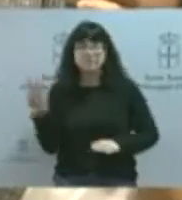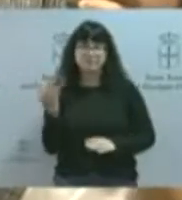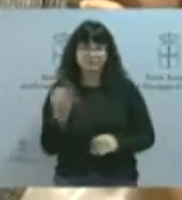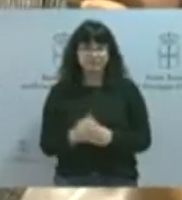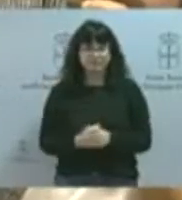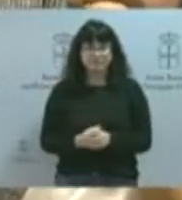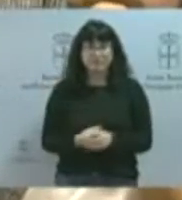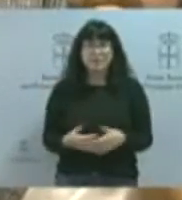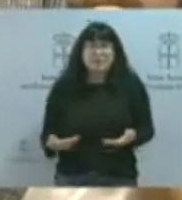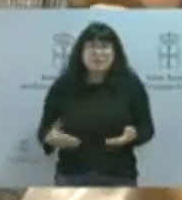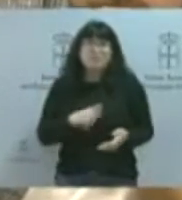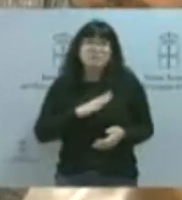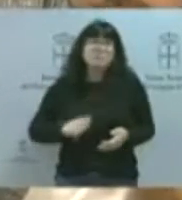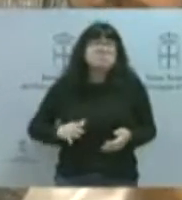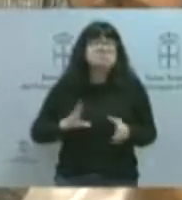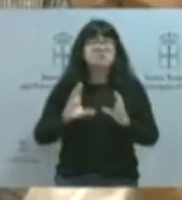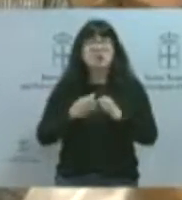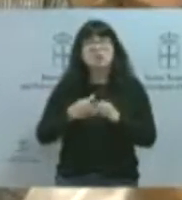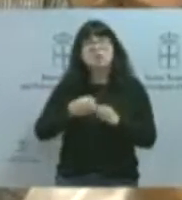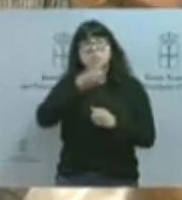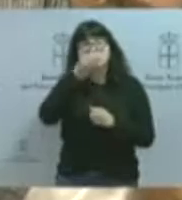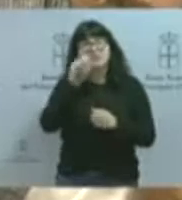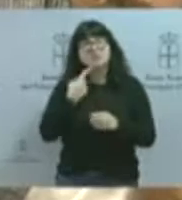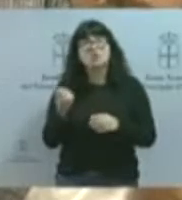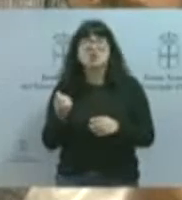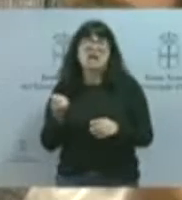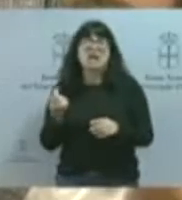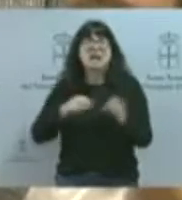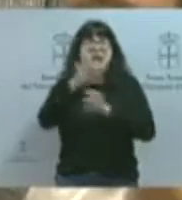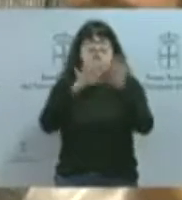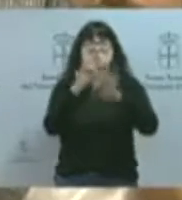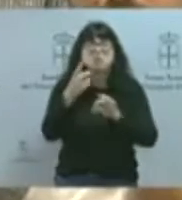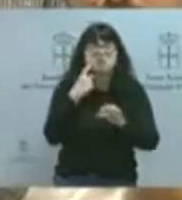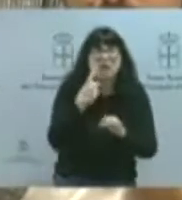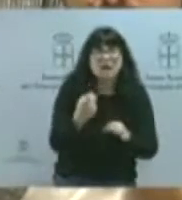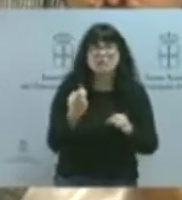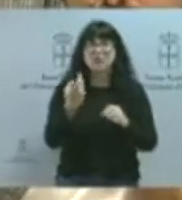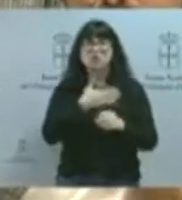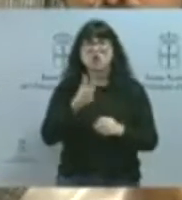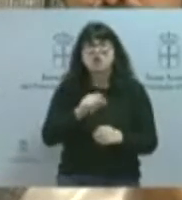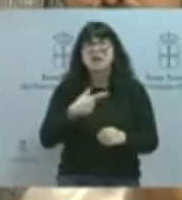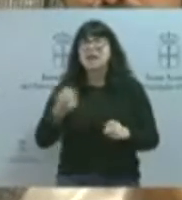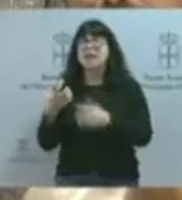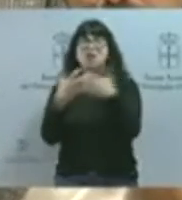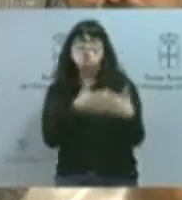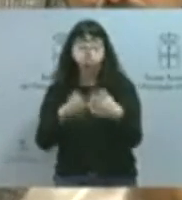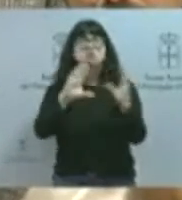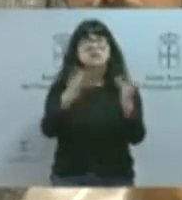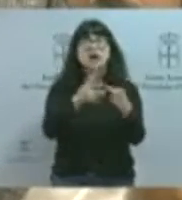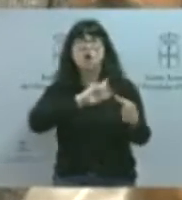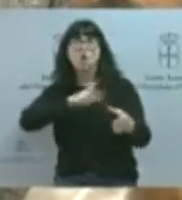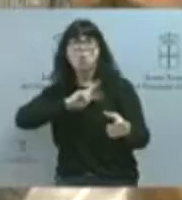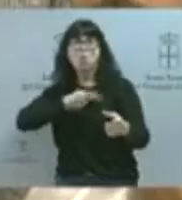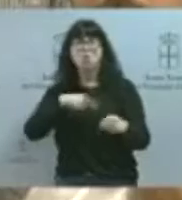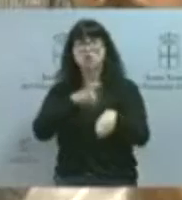impuesto a la banca, se enzarza en una lucha por las banderas con Vox, al tiempo que usted les da grupo parlamentario y 1 millón de euros en esta legislatura para sus